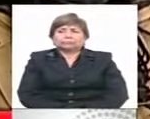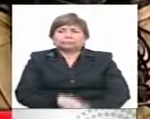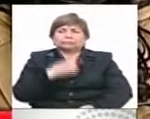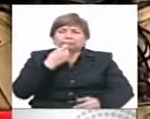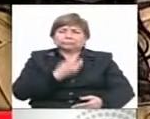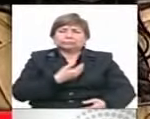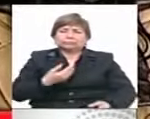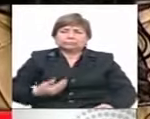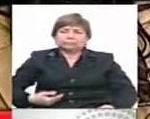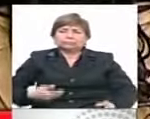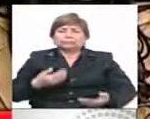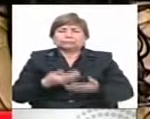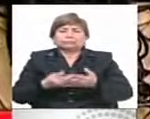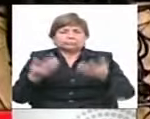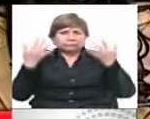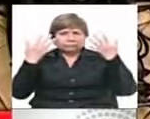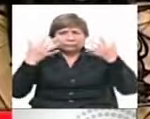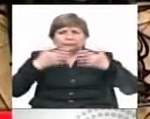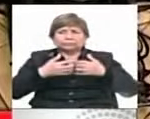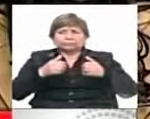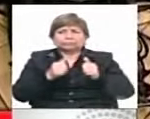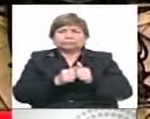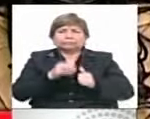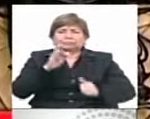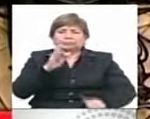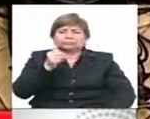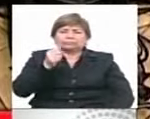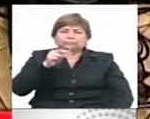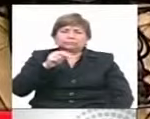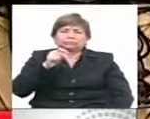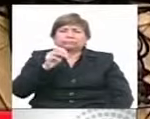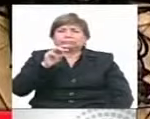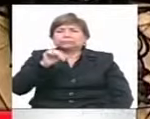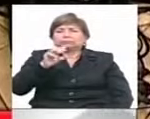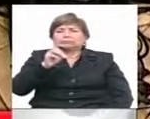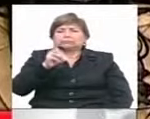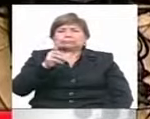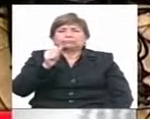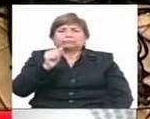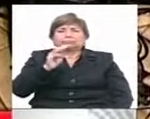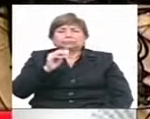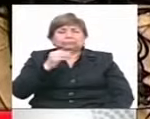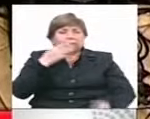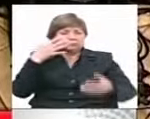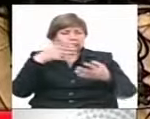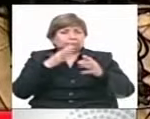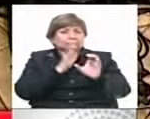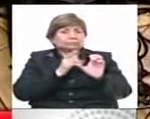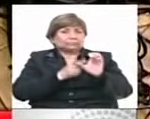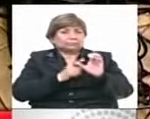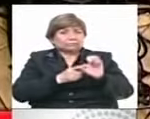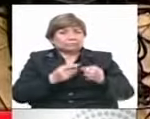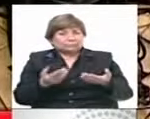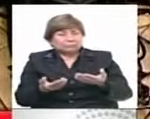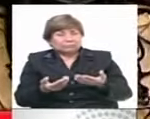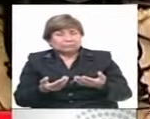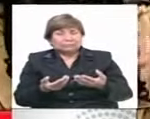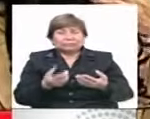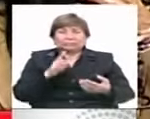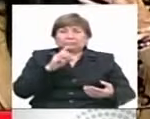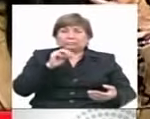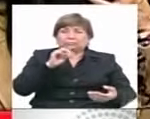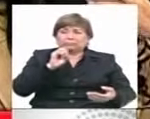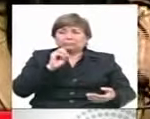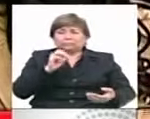dado a conocer de los vínculos en FENATE y Movadef, organismos ligados a Sendero Luminoso. De nuestra reunión con la